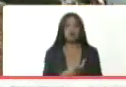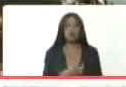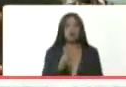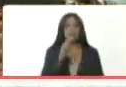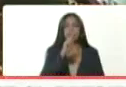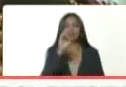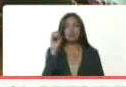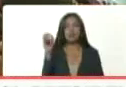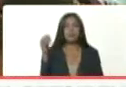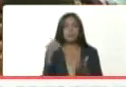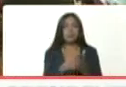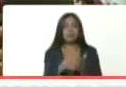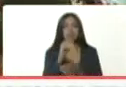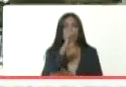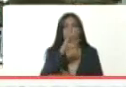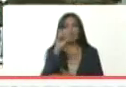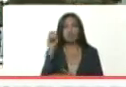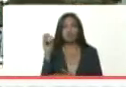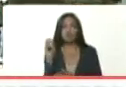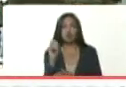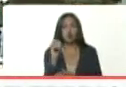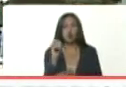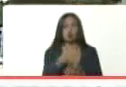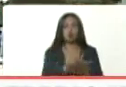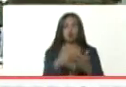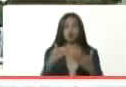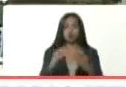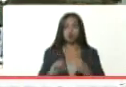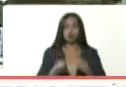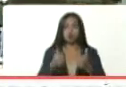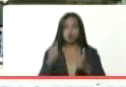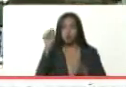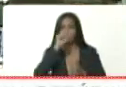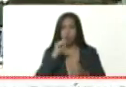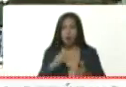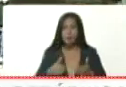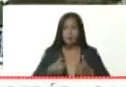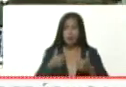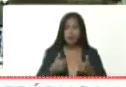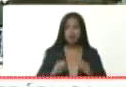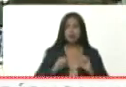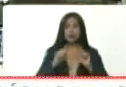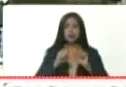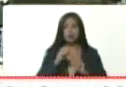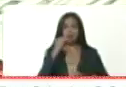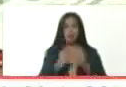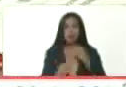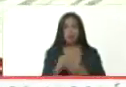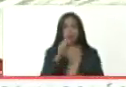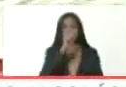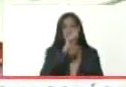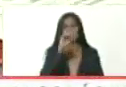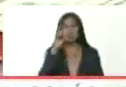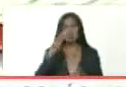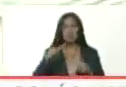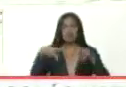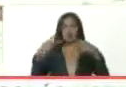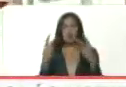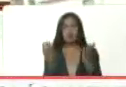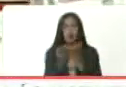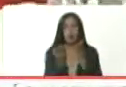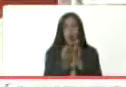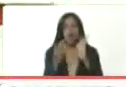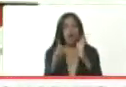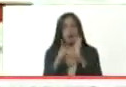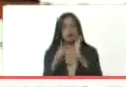550 millones de bolívares de adelanto para que avance en la culminación de estos 100 nuevas escuelas y liceos